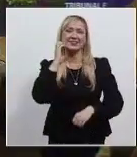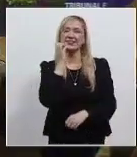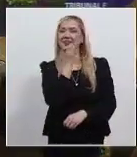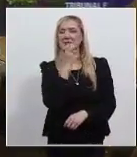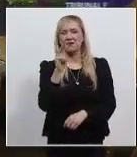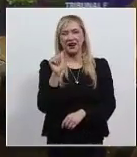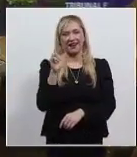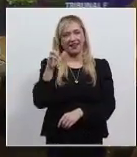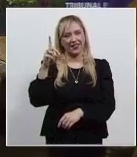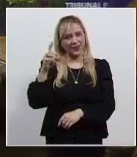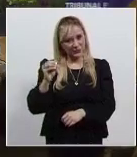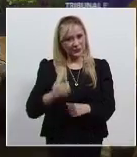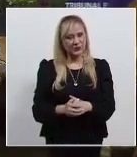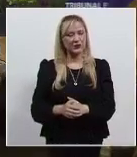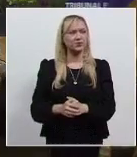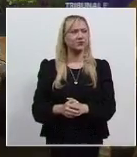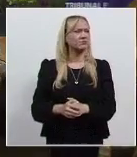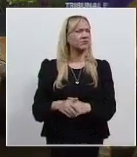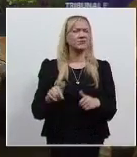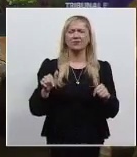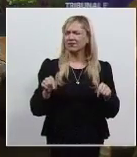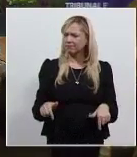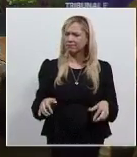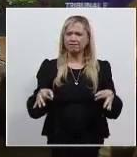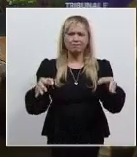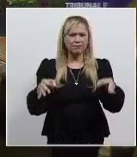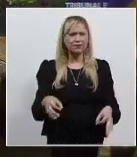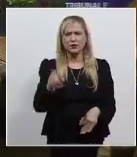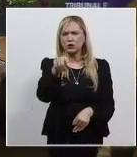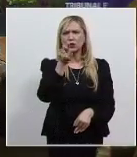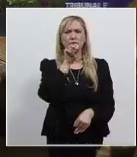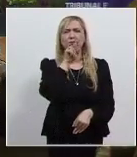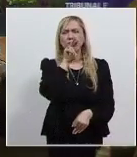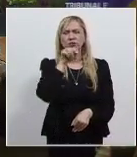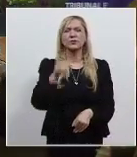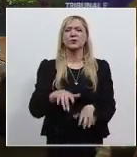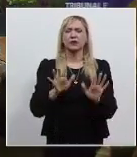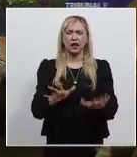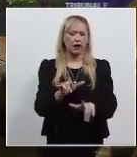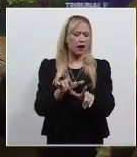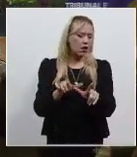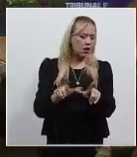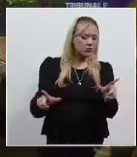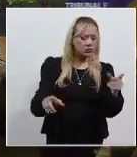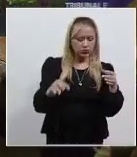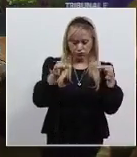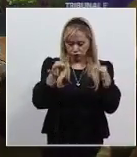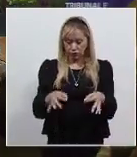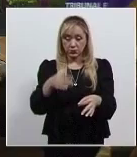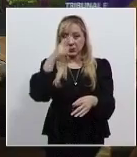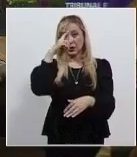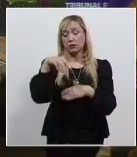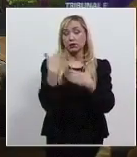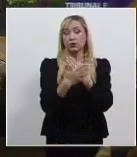El Poder Judicial de la Federación garantizará una transición pacífica del poder tras el proceso